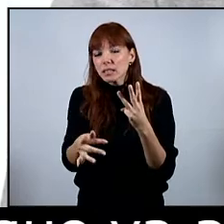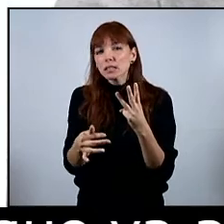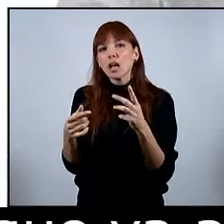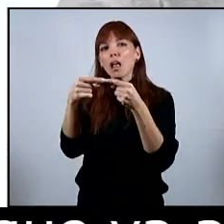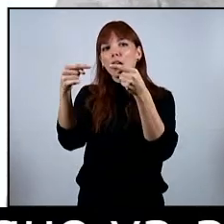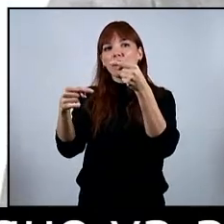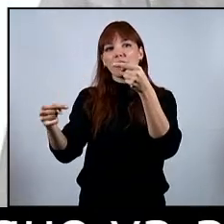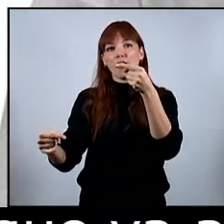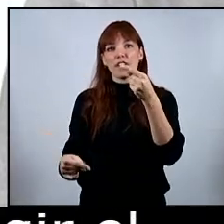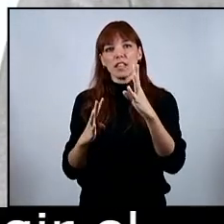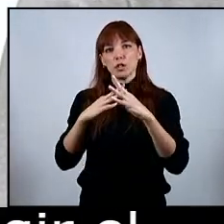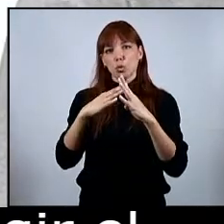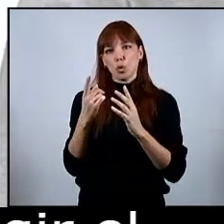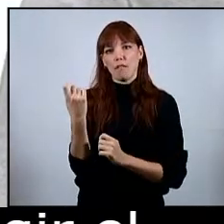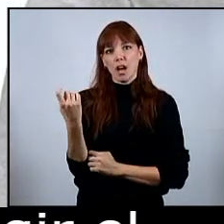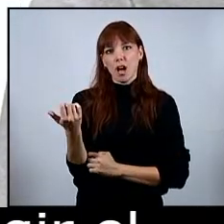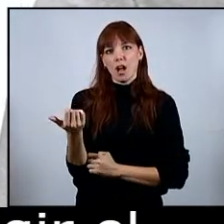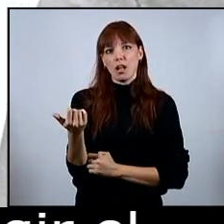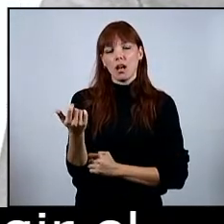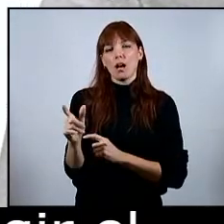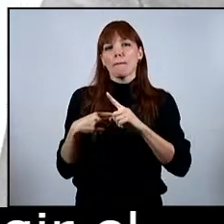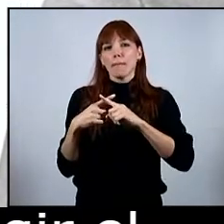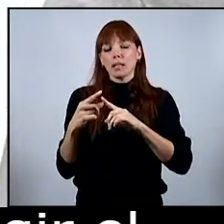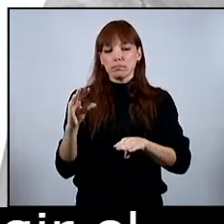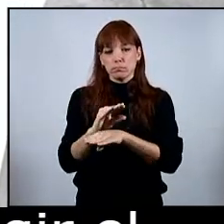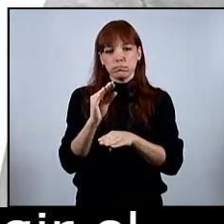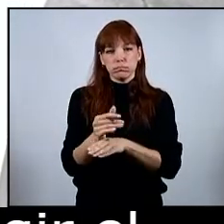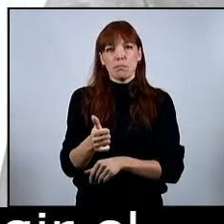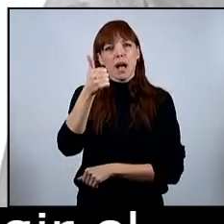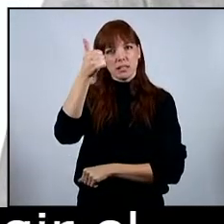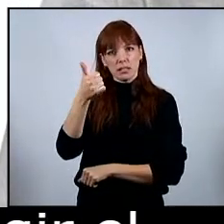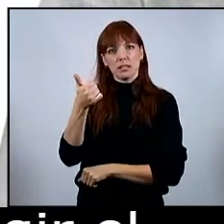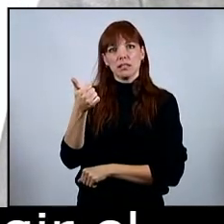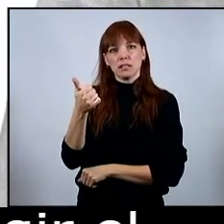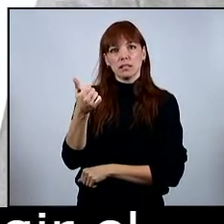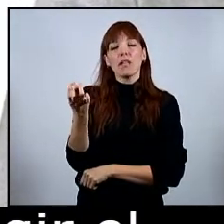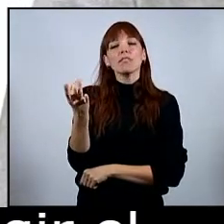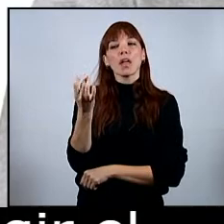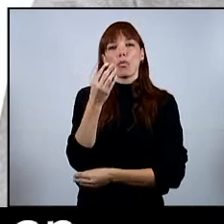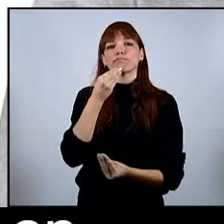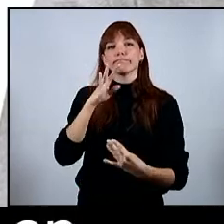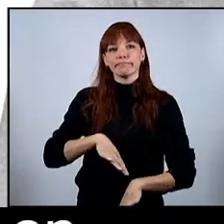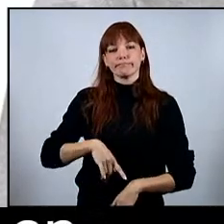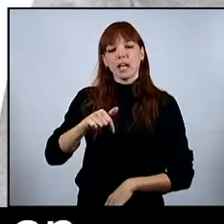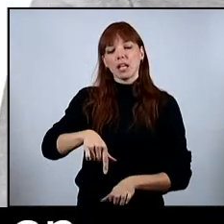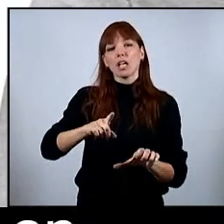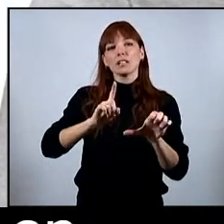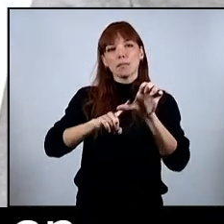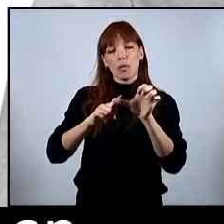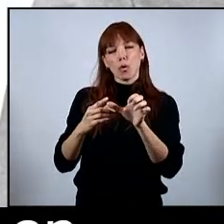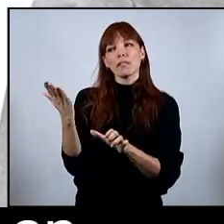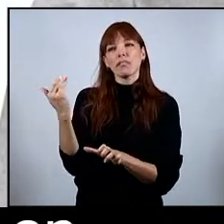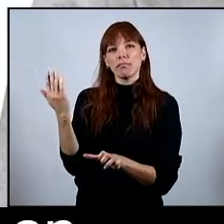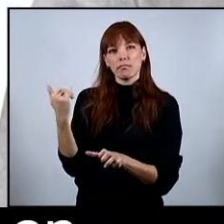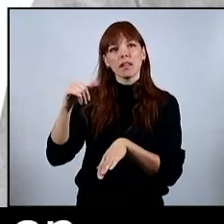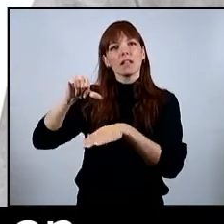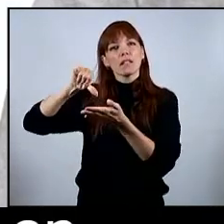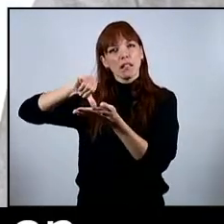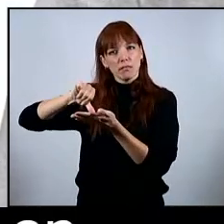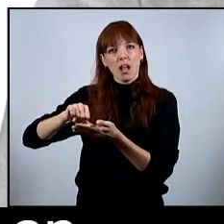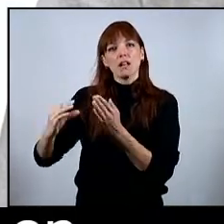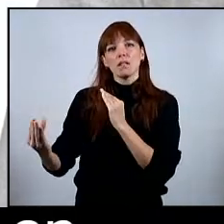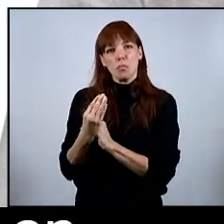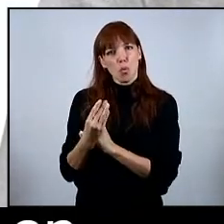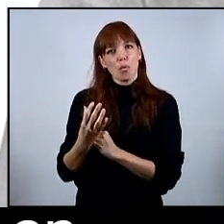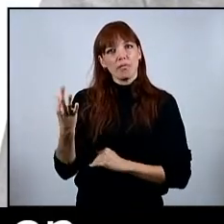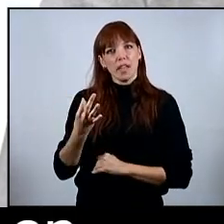que tiene en infraestructura, el déficit que tiene en inversiones, va a exigir esa deuda histórica que tiene el Gobierno central con nuestra comunidad autónoma. Pero está claro